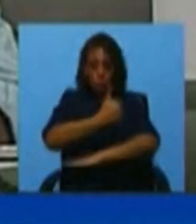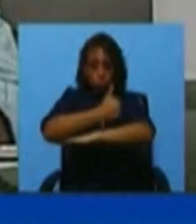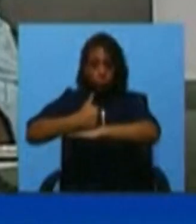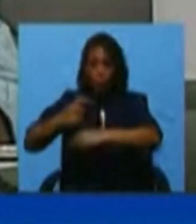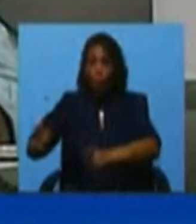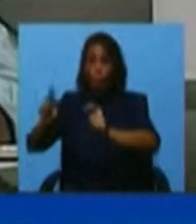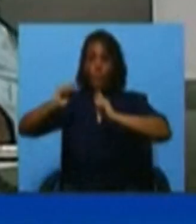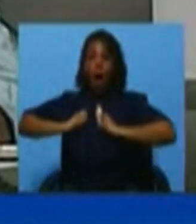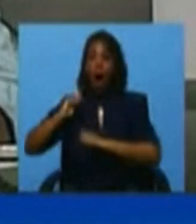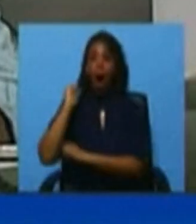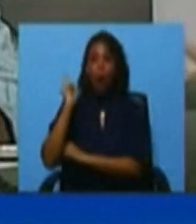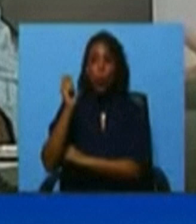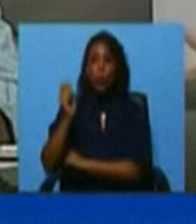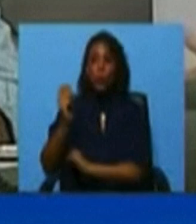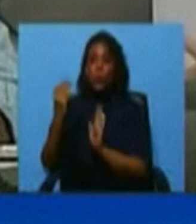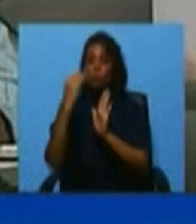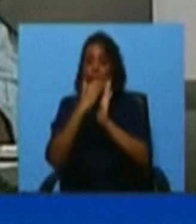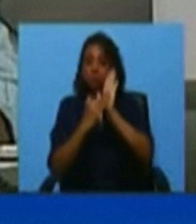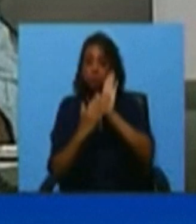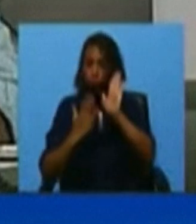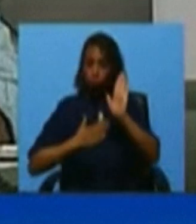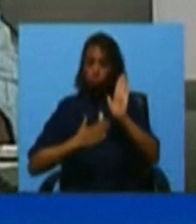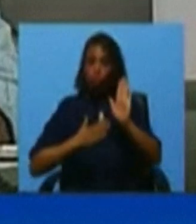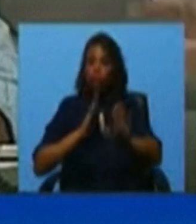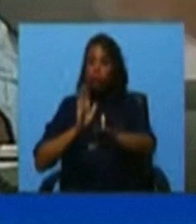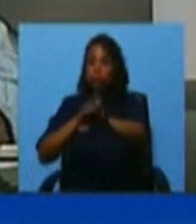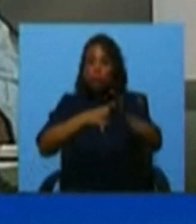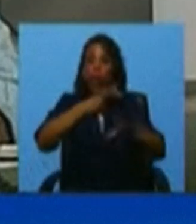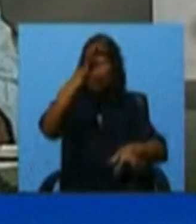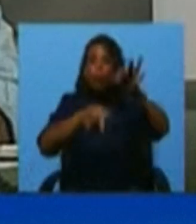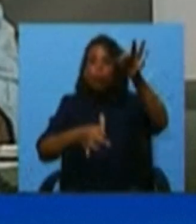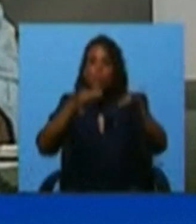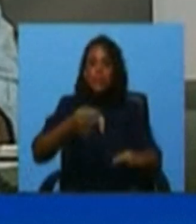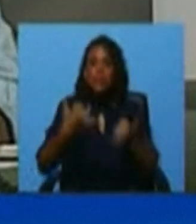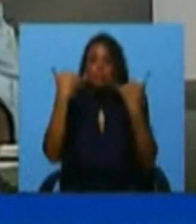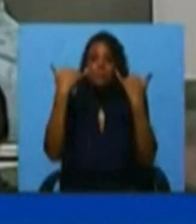Maduro ha pedido cárcel para González Urrutia y para Machado. Justicia, justicia.